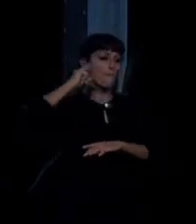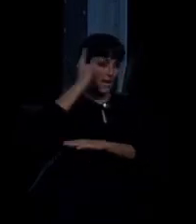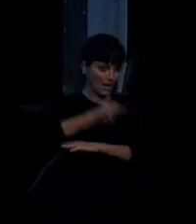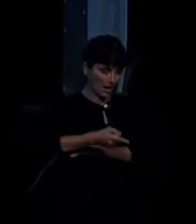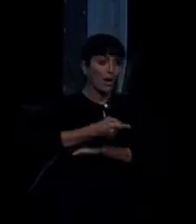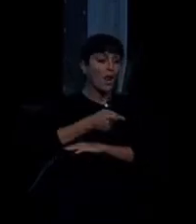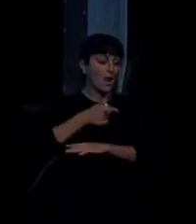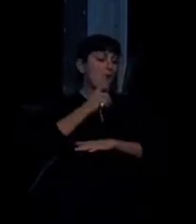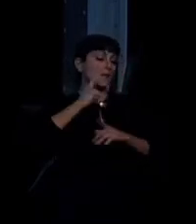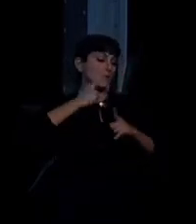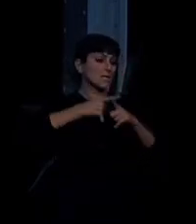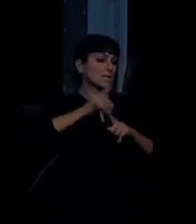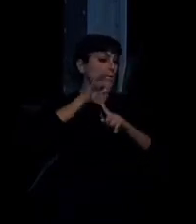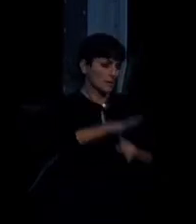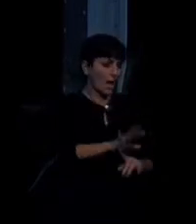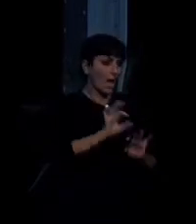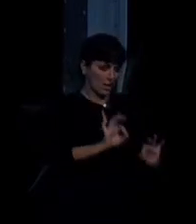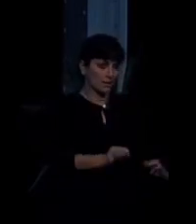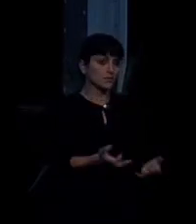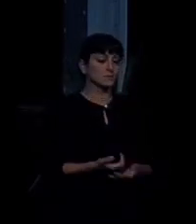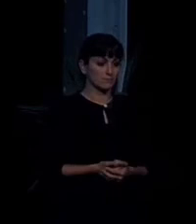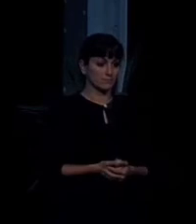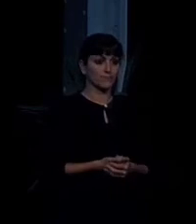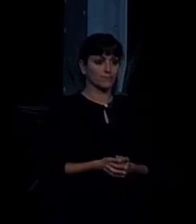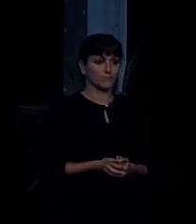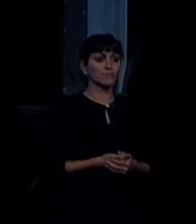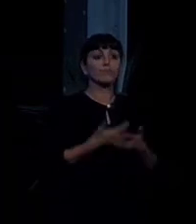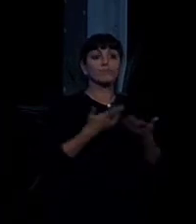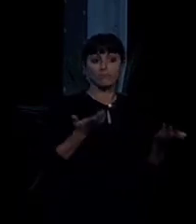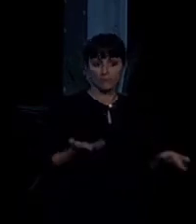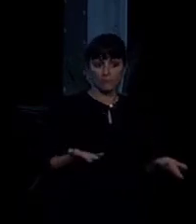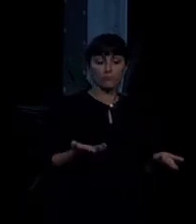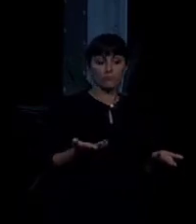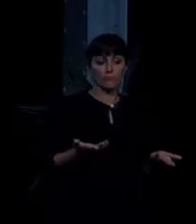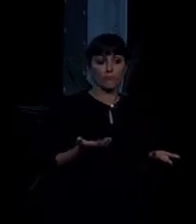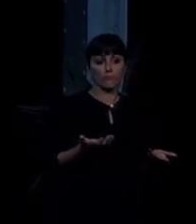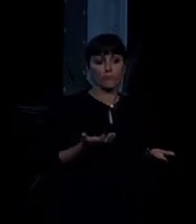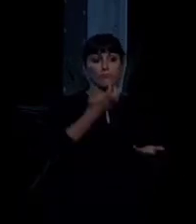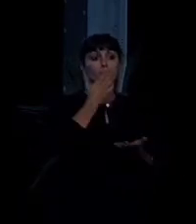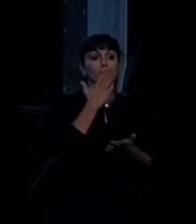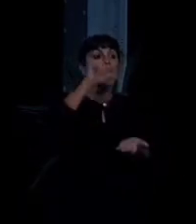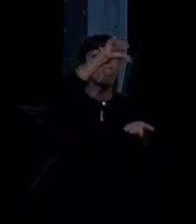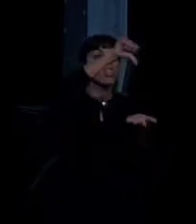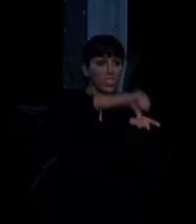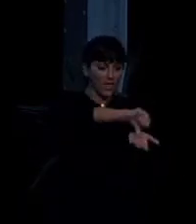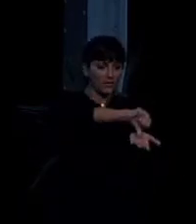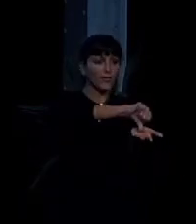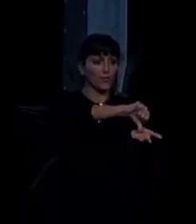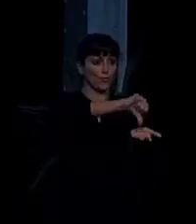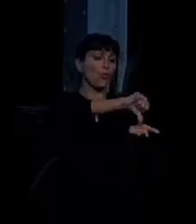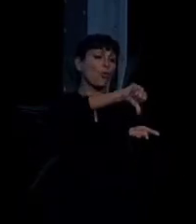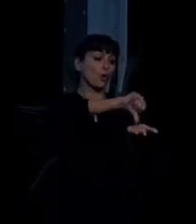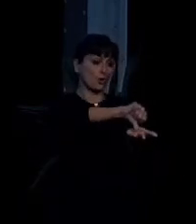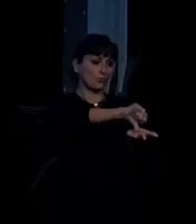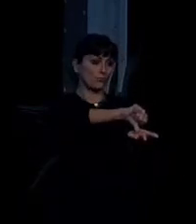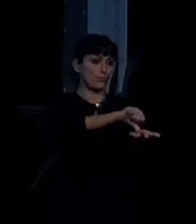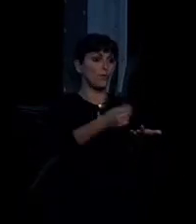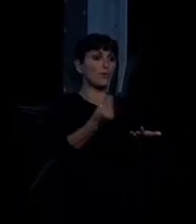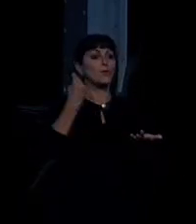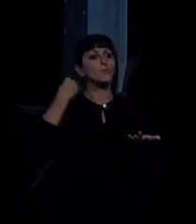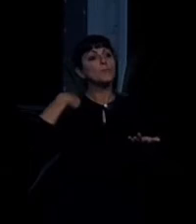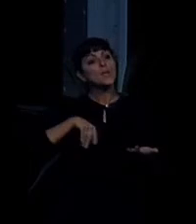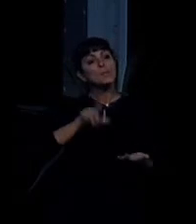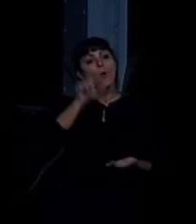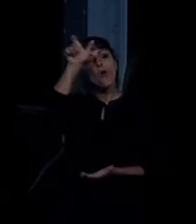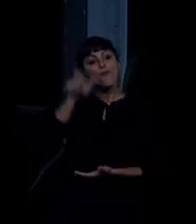sexista del poder no sería tan potente si no contase en su núcleo central con otra figura que he llamado excepción, ¿no? Es una figura